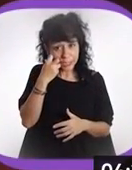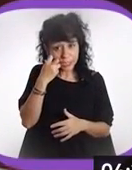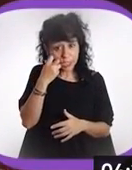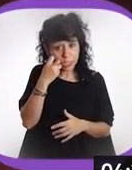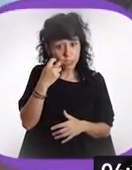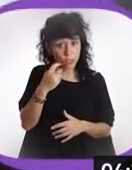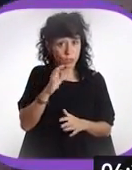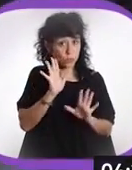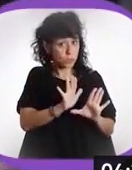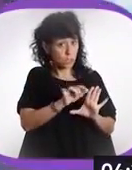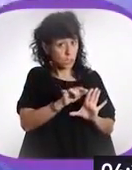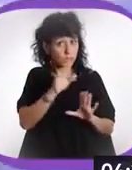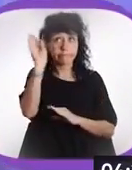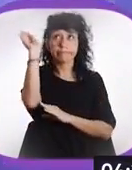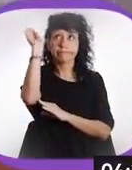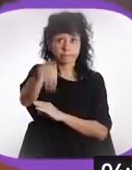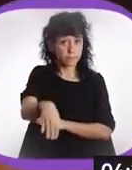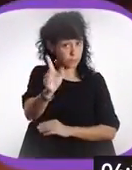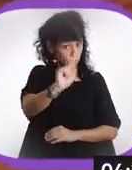arriba.